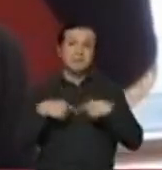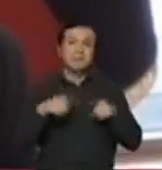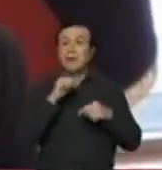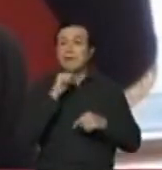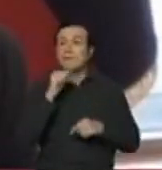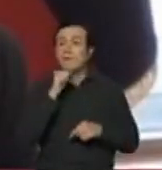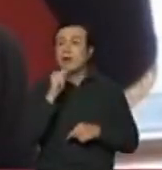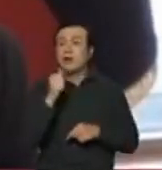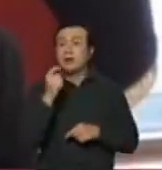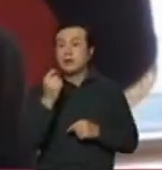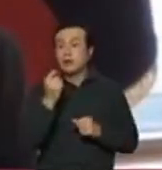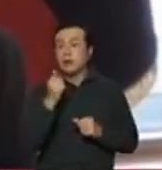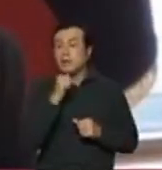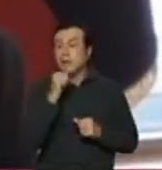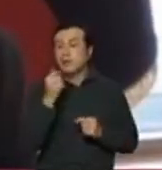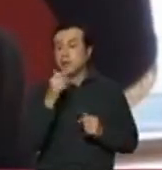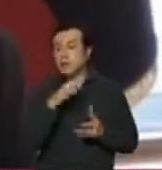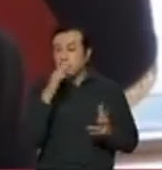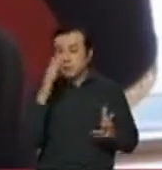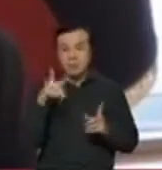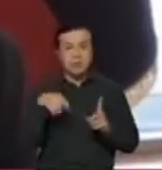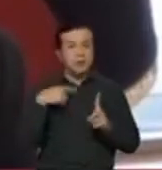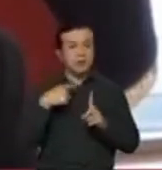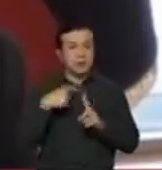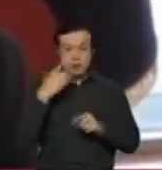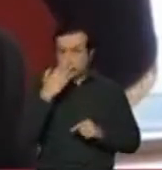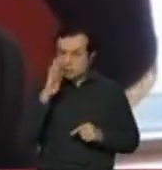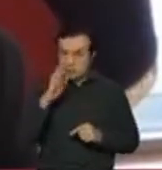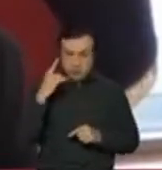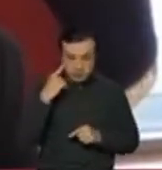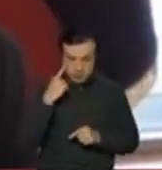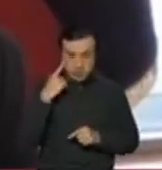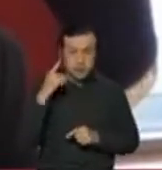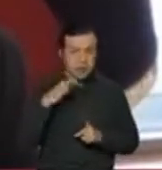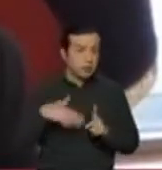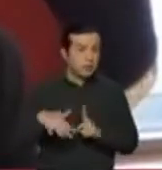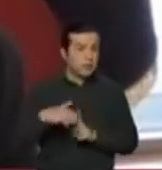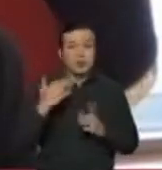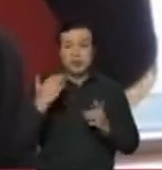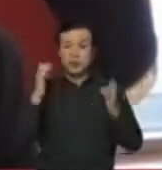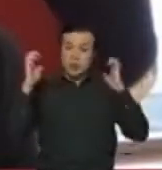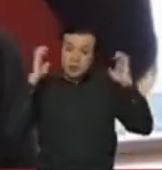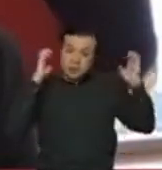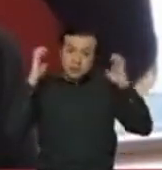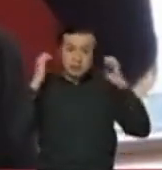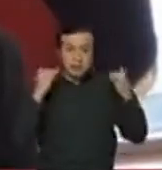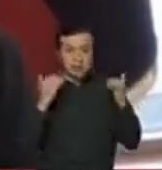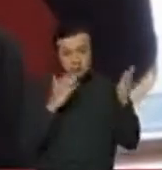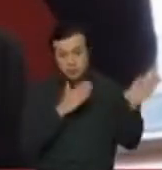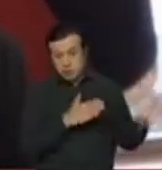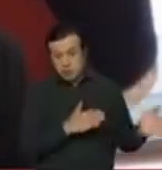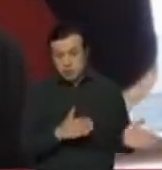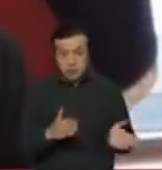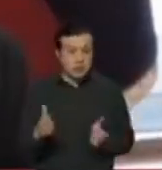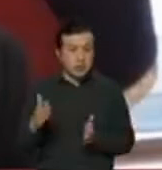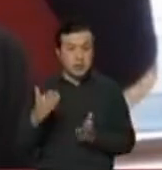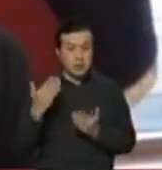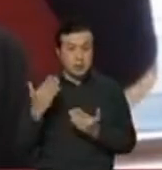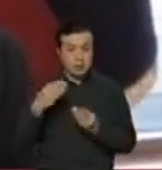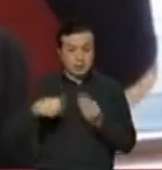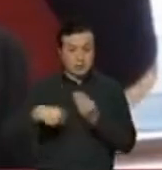déficit actuarial, pero nosotros tenemos que enfrentar y encontrar las estrategias necesarias para, en base